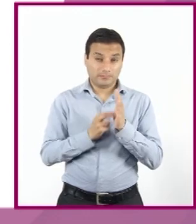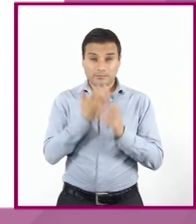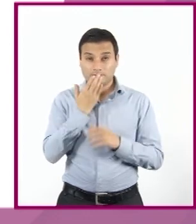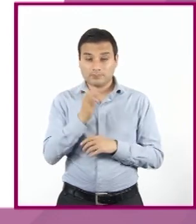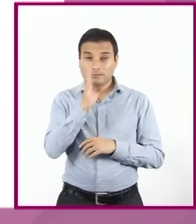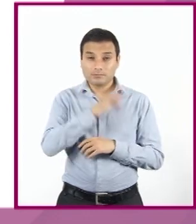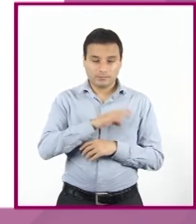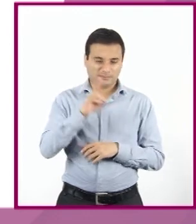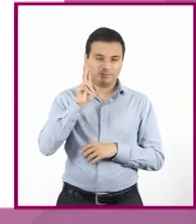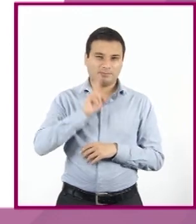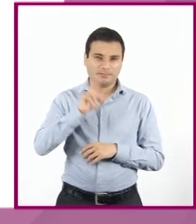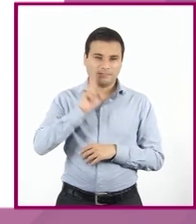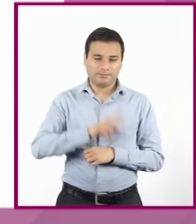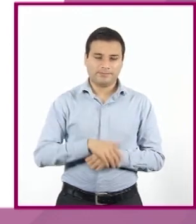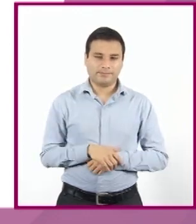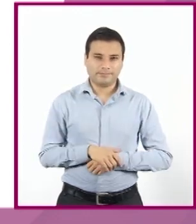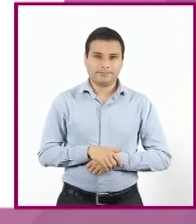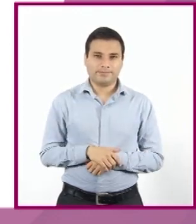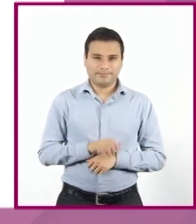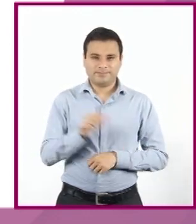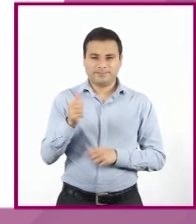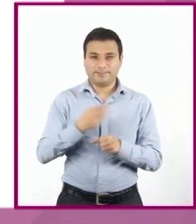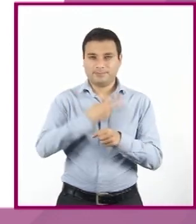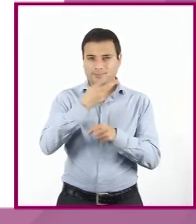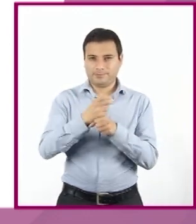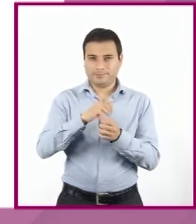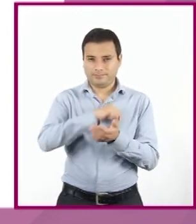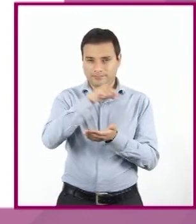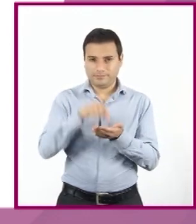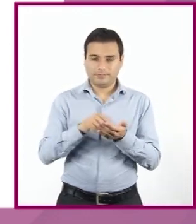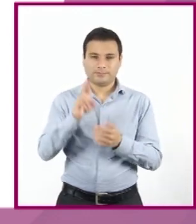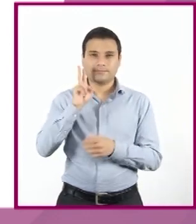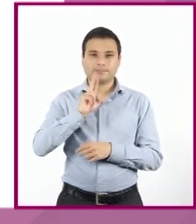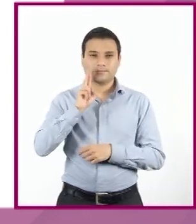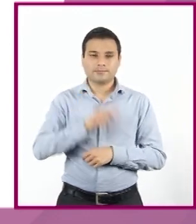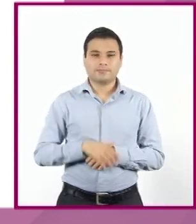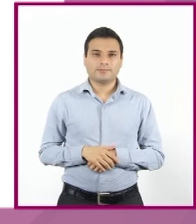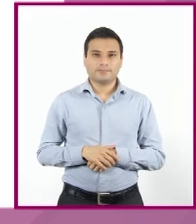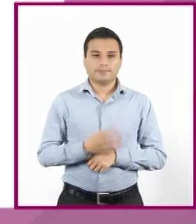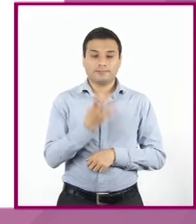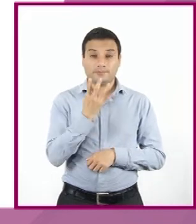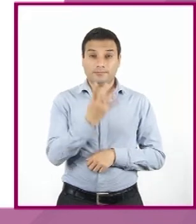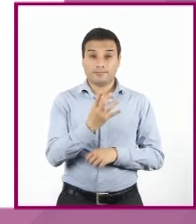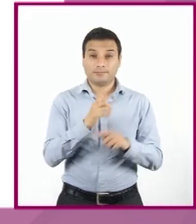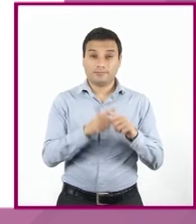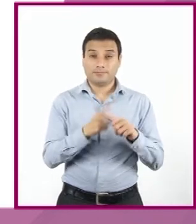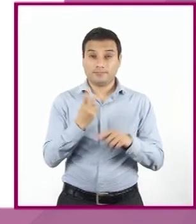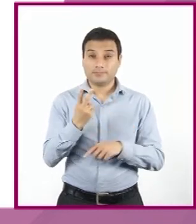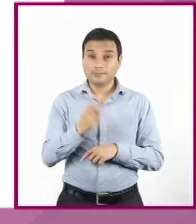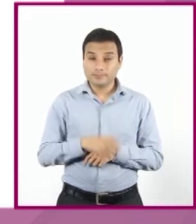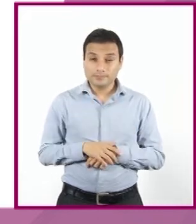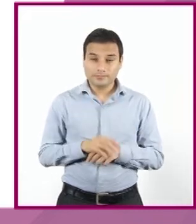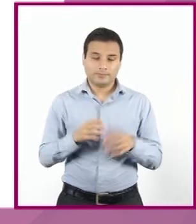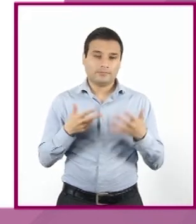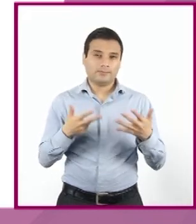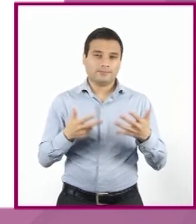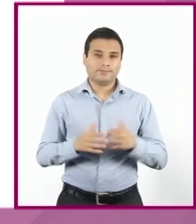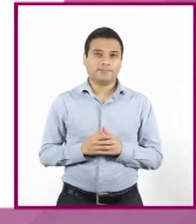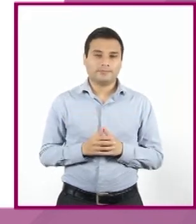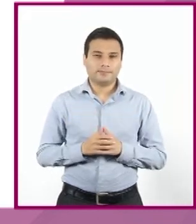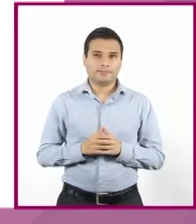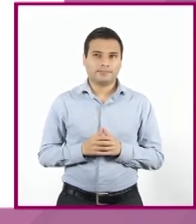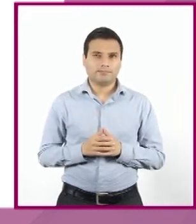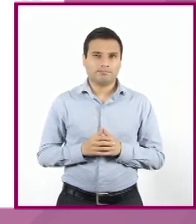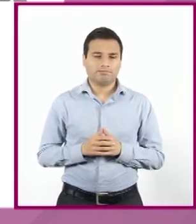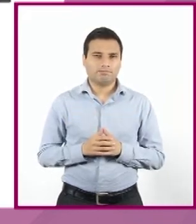4n más 4 se cumple para la segunda posición. 4 que multiplica a 2 es igual a 8. ¿Qué